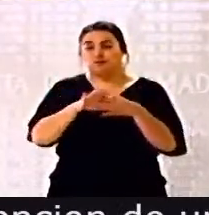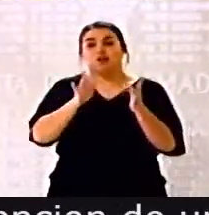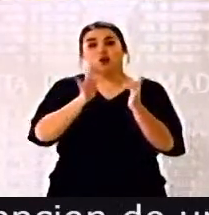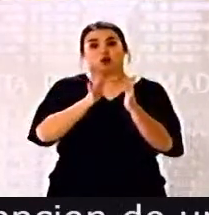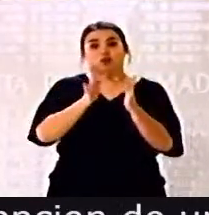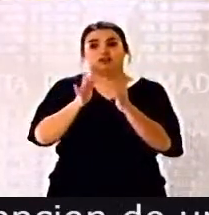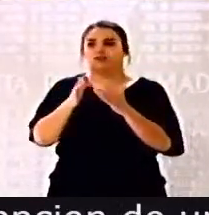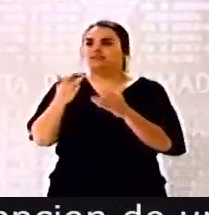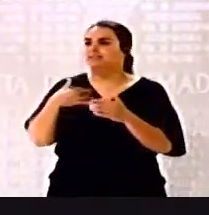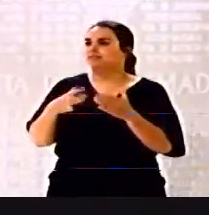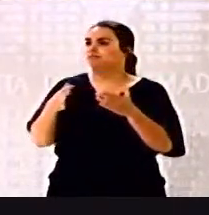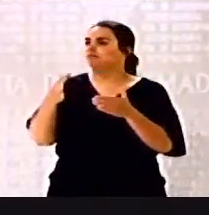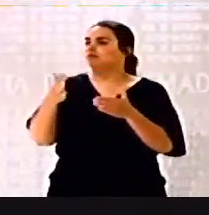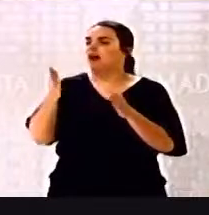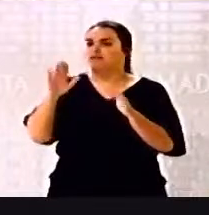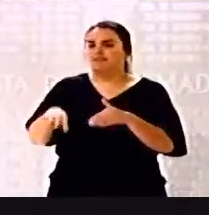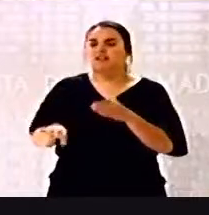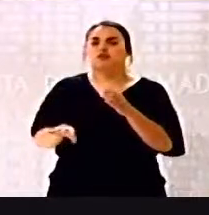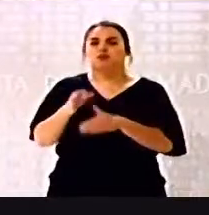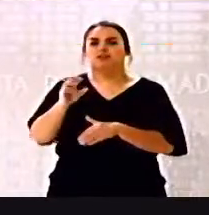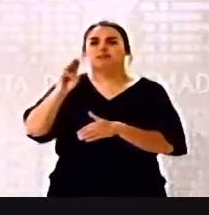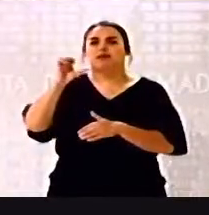sido el resultado? Afortunadamente son PCR negativos.